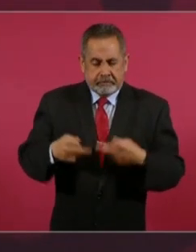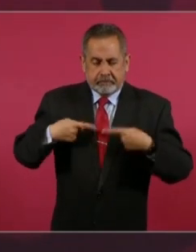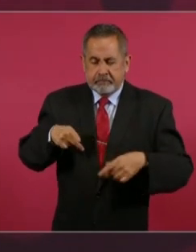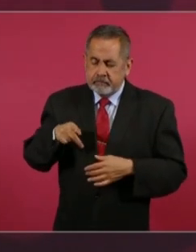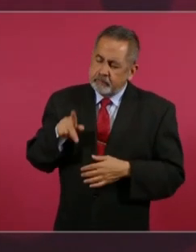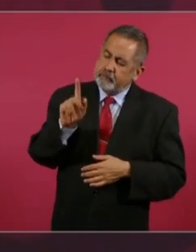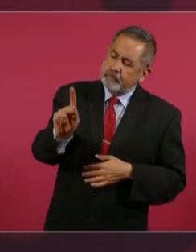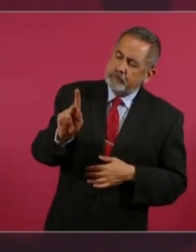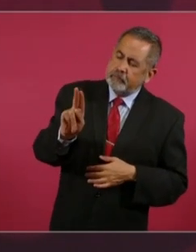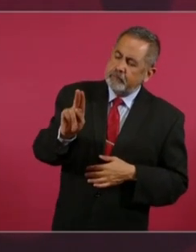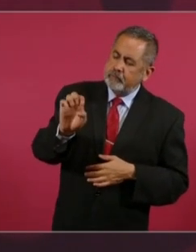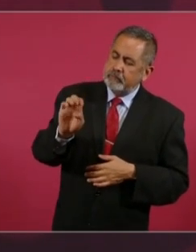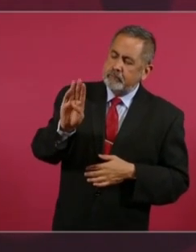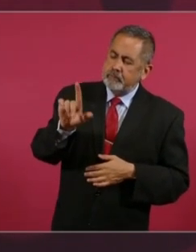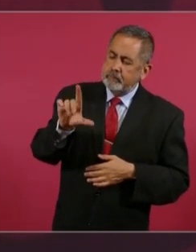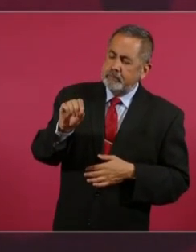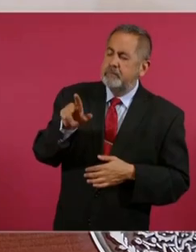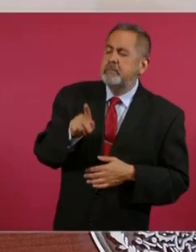pueblo.